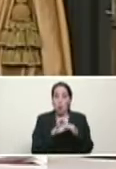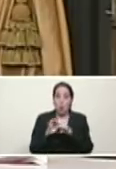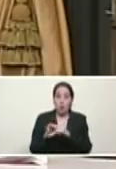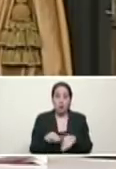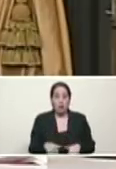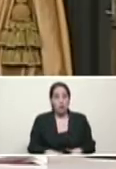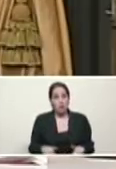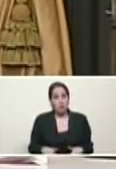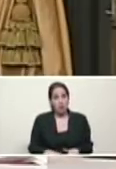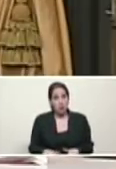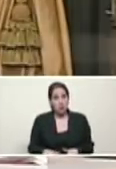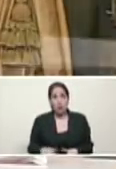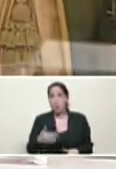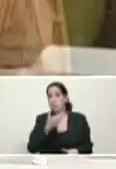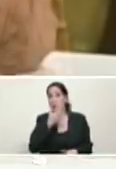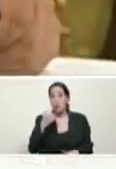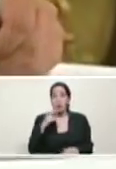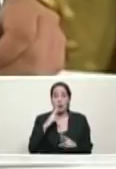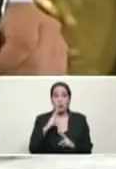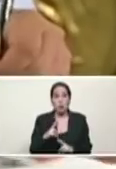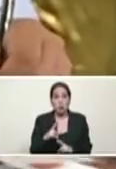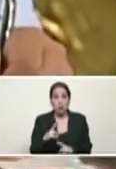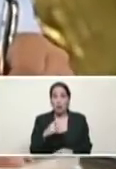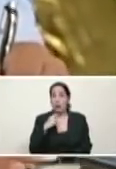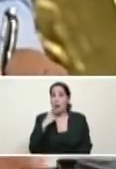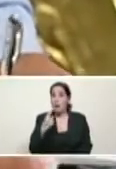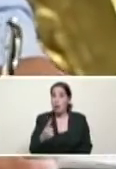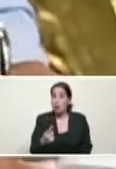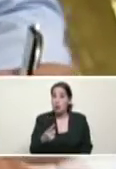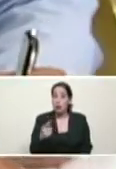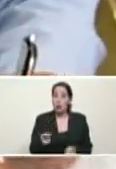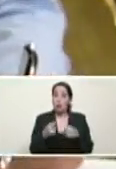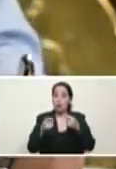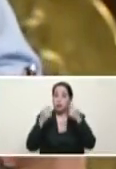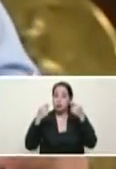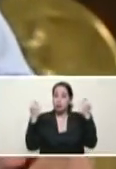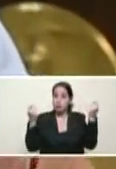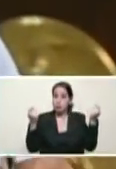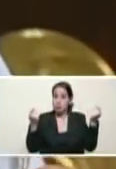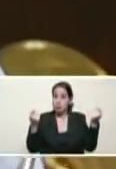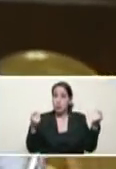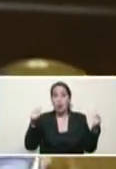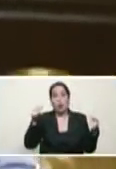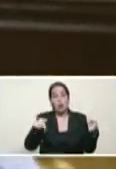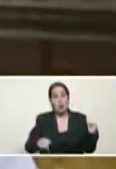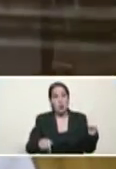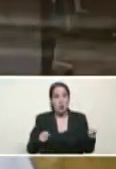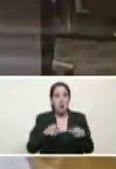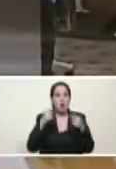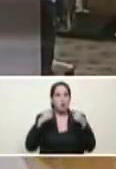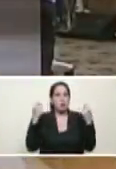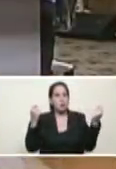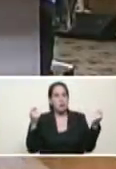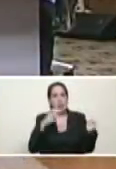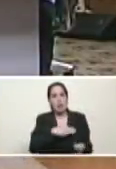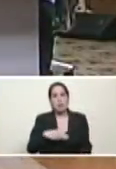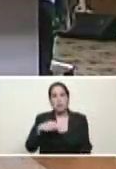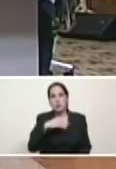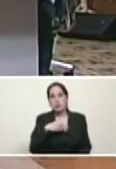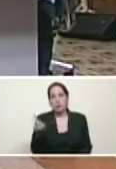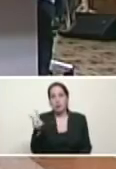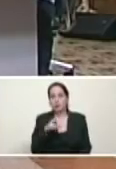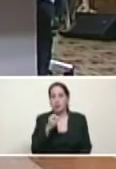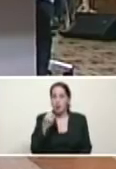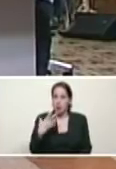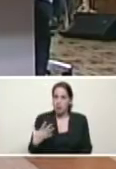esfuerzos da mejores resultados. Y lo dije con una consigna, que hoy es la consigna de la misión Venezuela